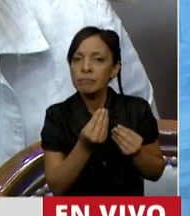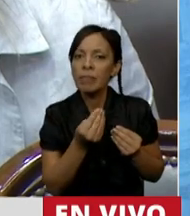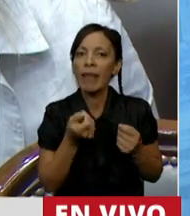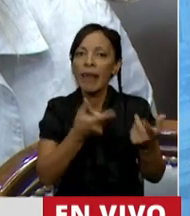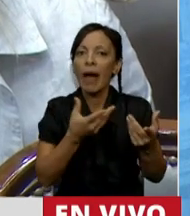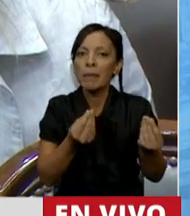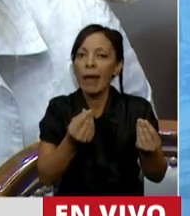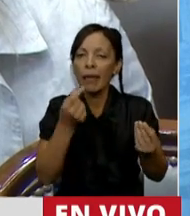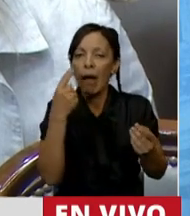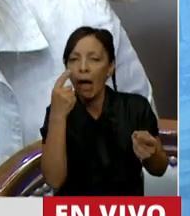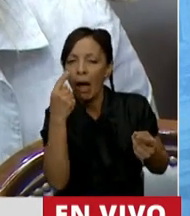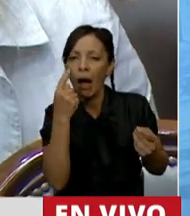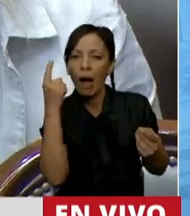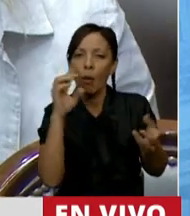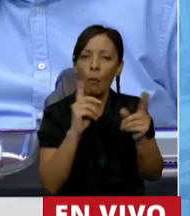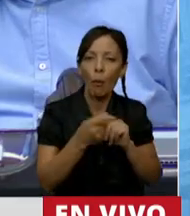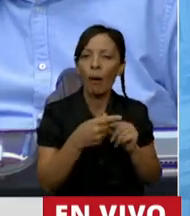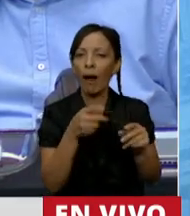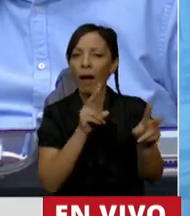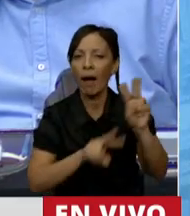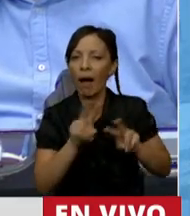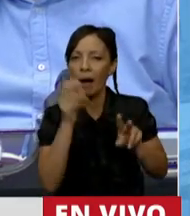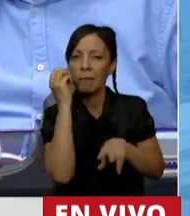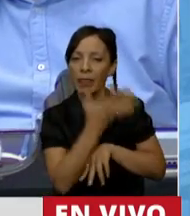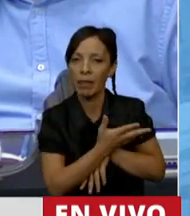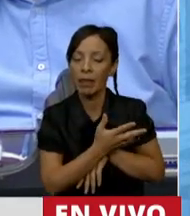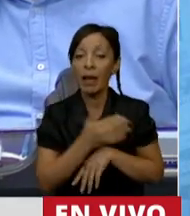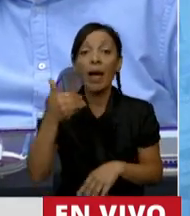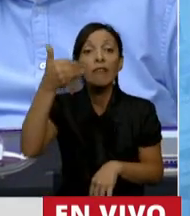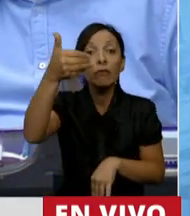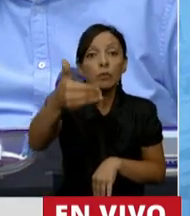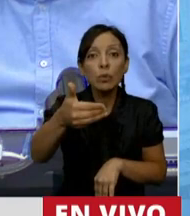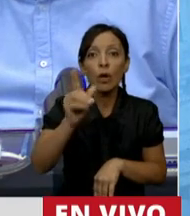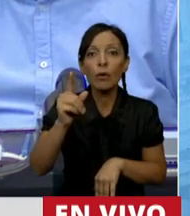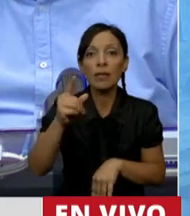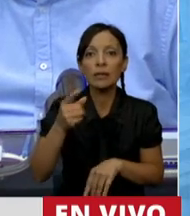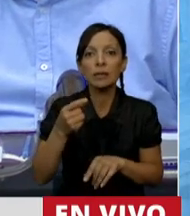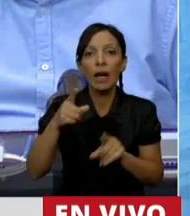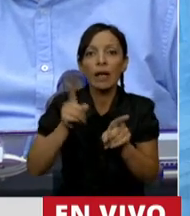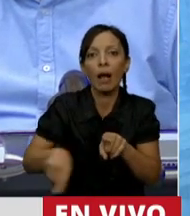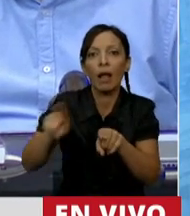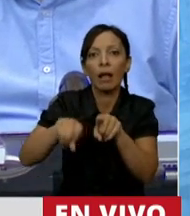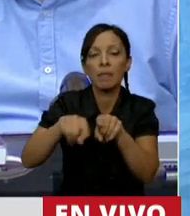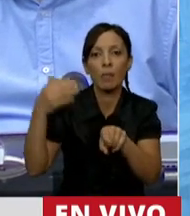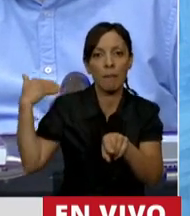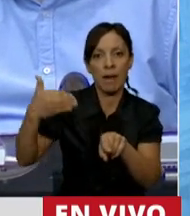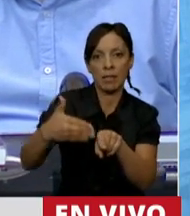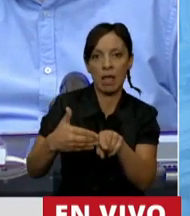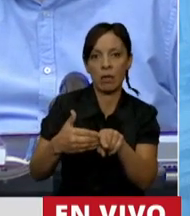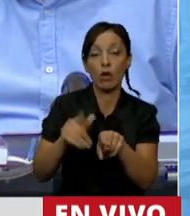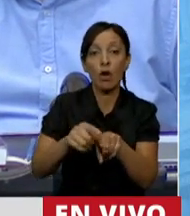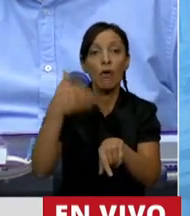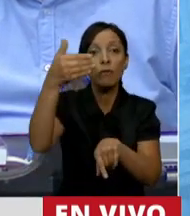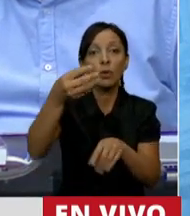terminar, el futuro, señor presidente, no es la proyección del pasado. El futuro es más bien el resultado de enfrentar